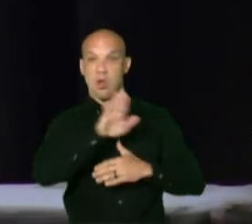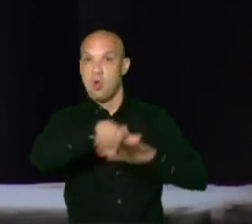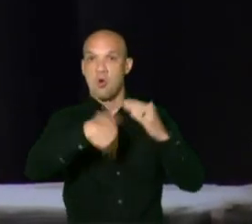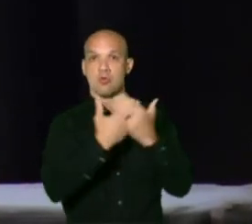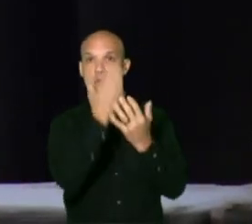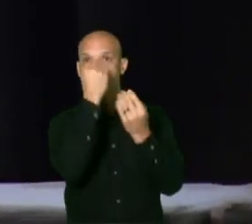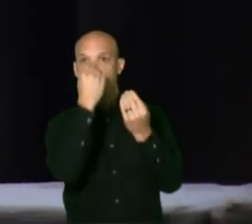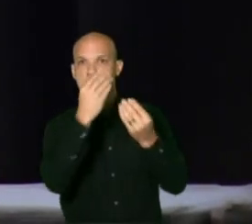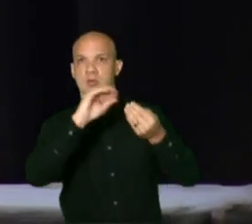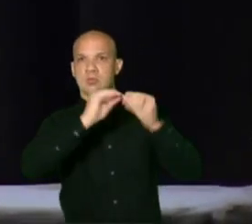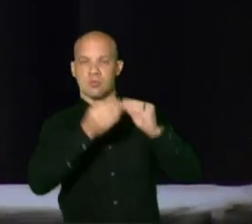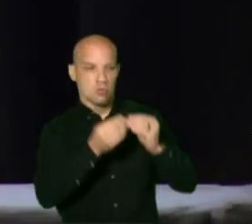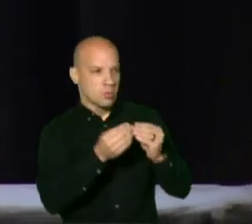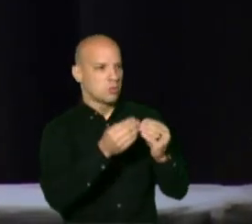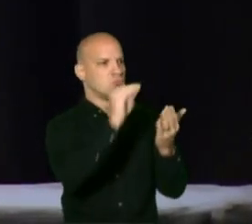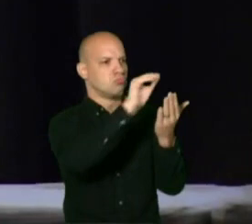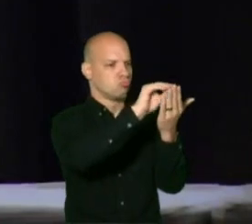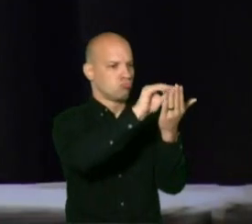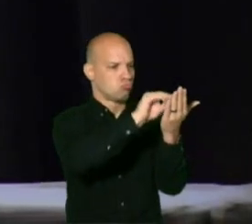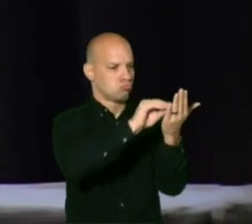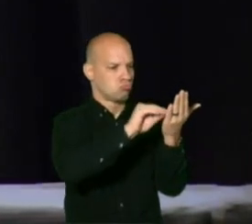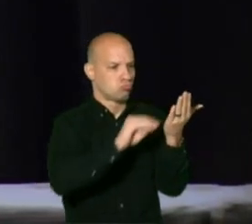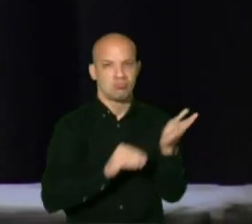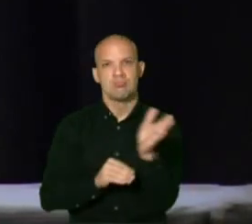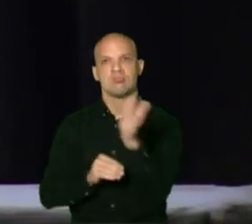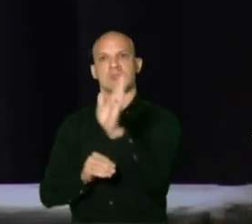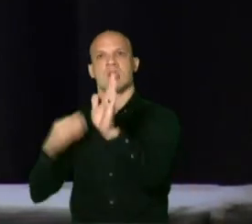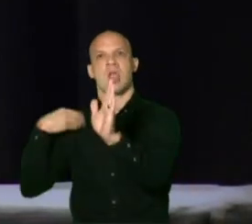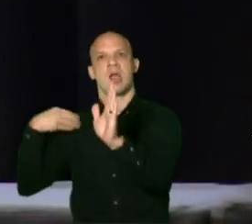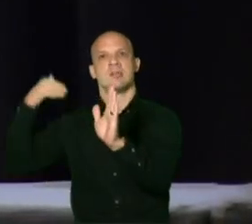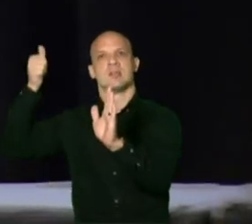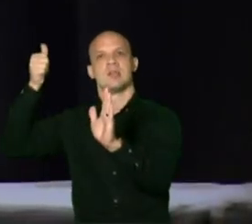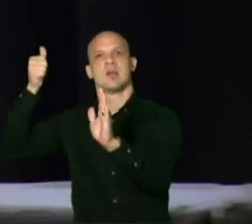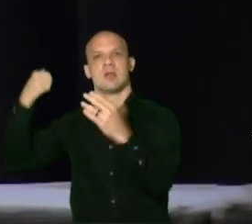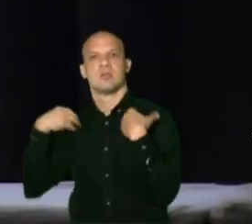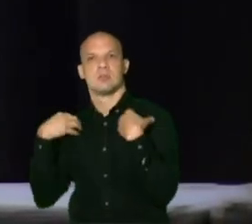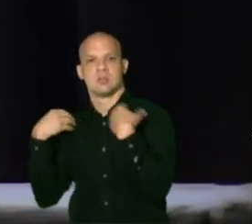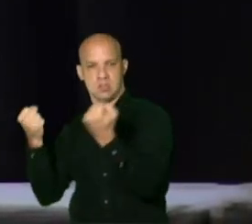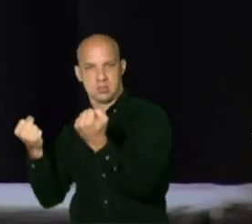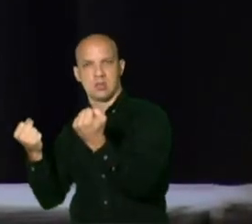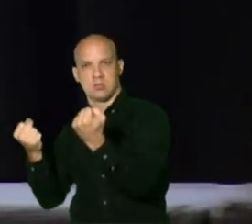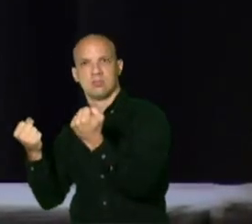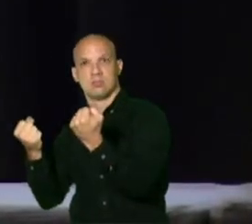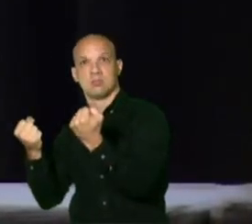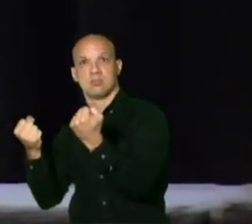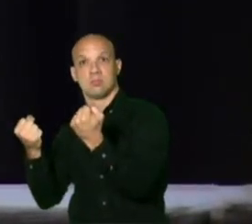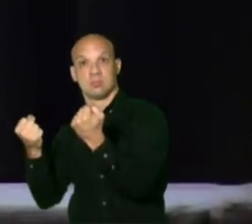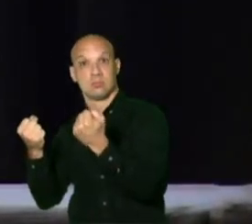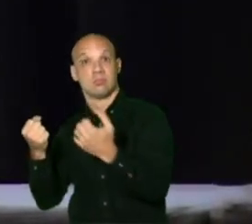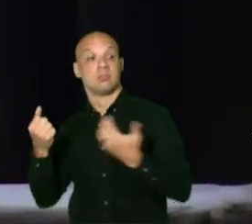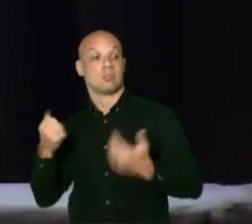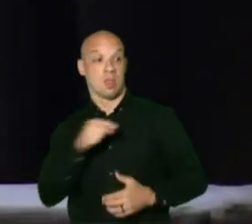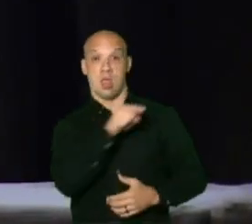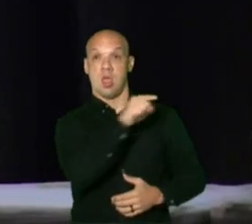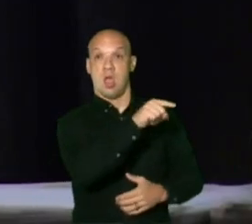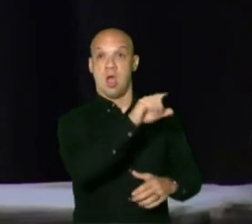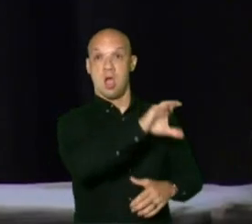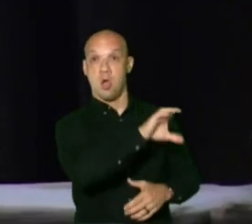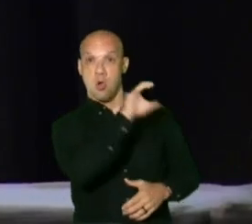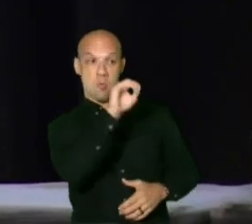capturar estos datos y reportarlos al secretario de Salud con una certificación del ejecutivo de más